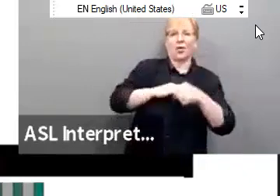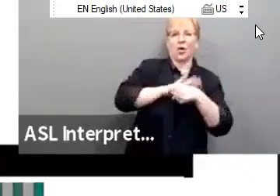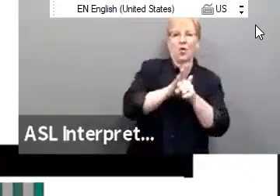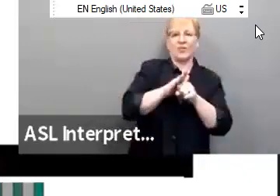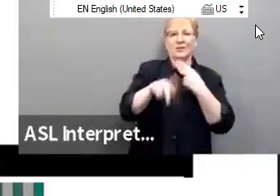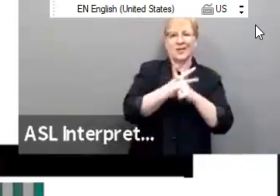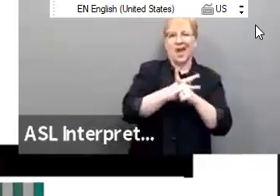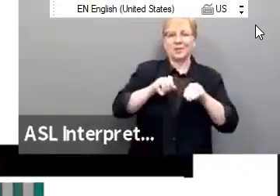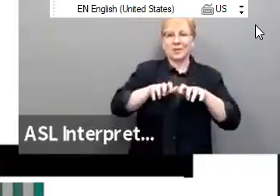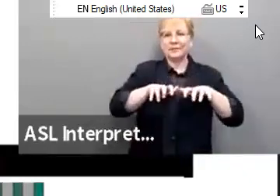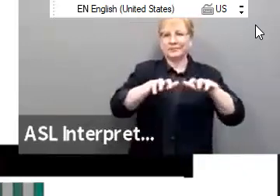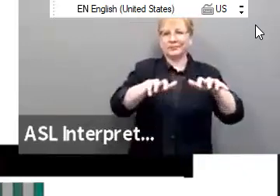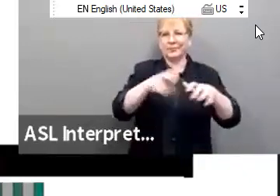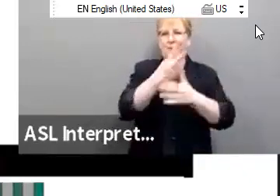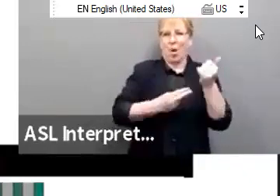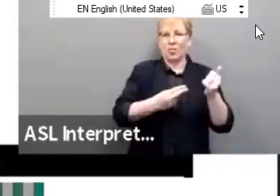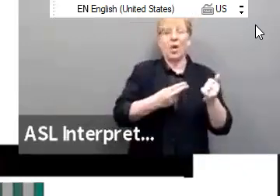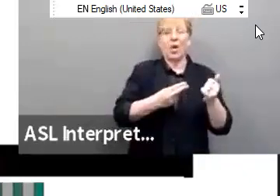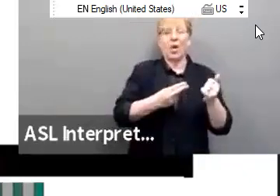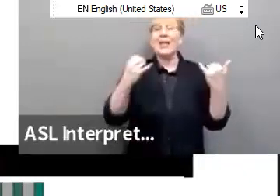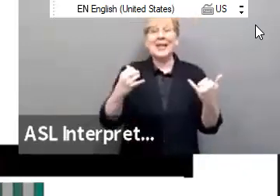la barra naranja,